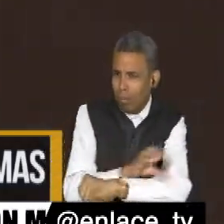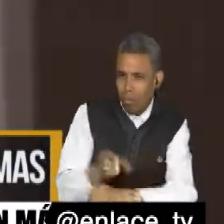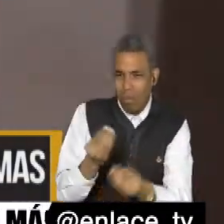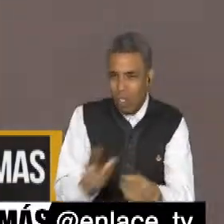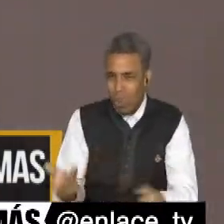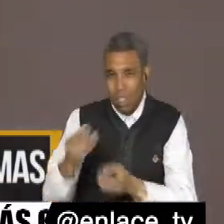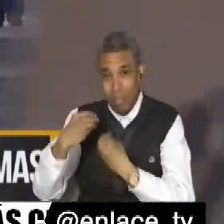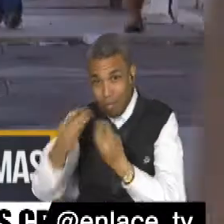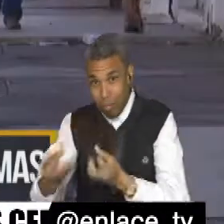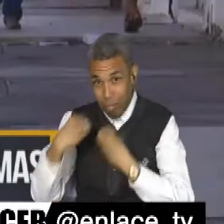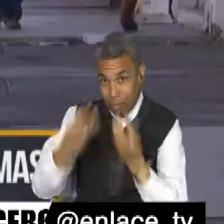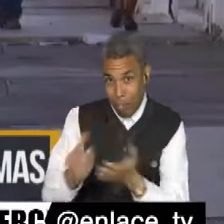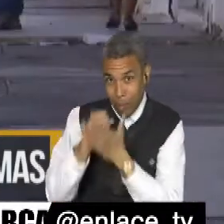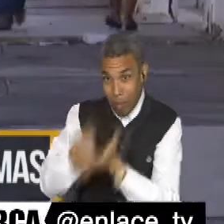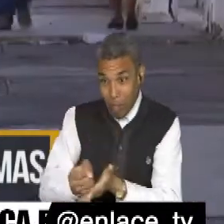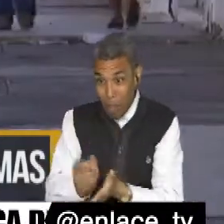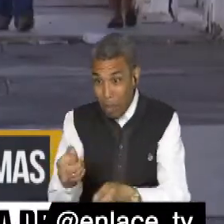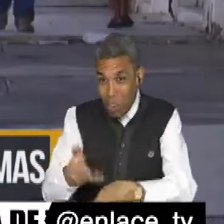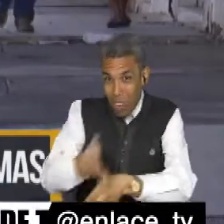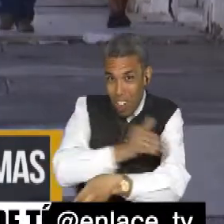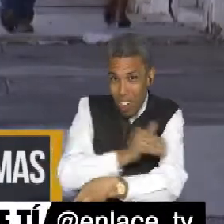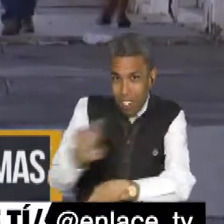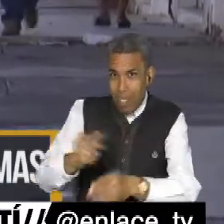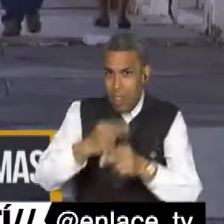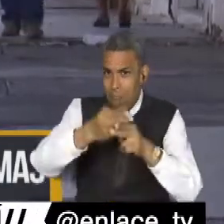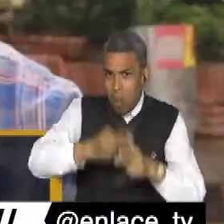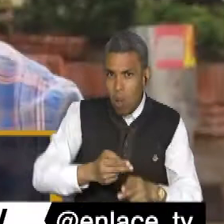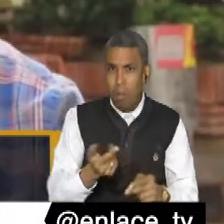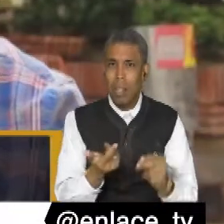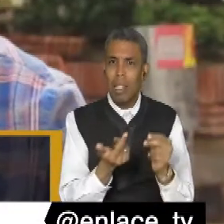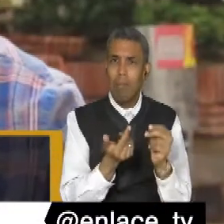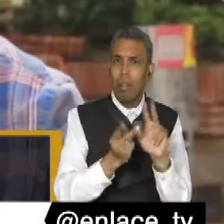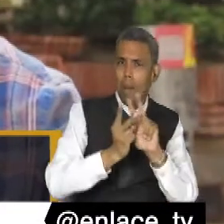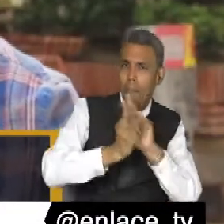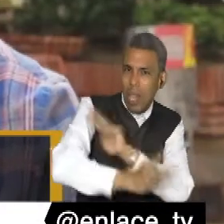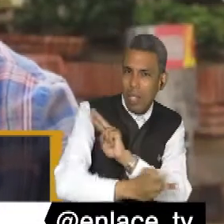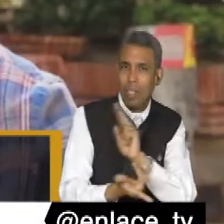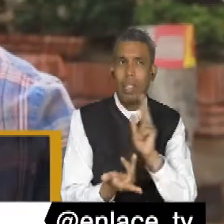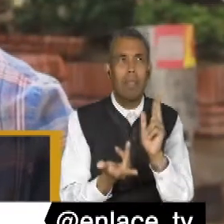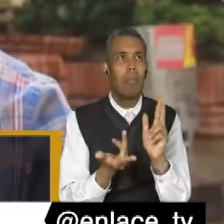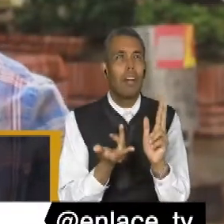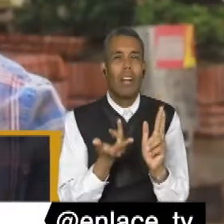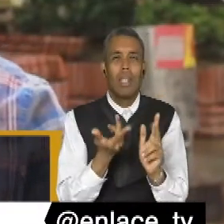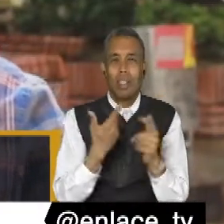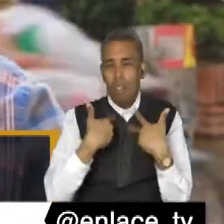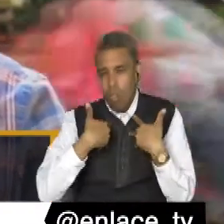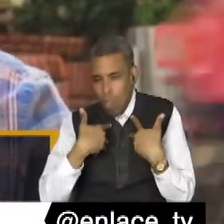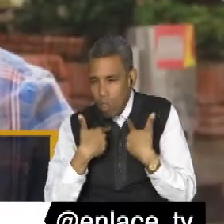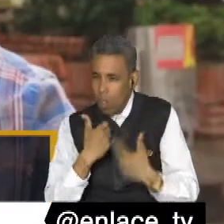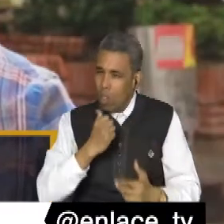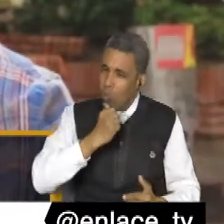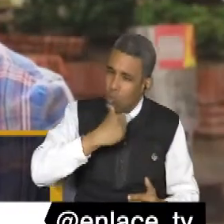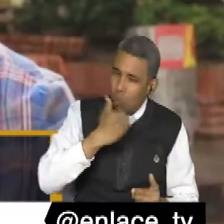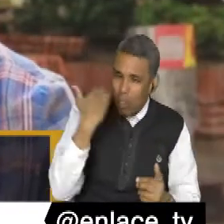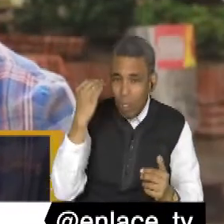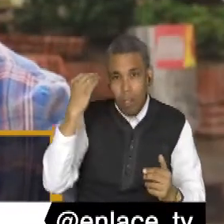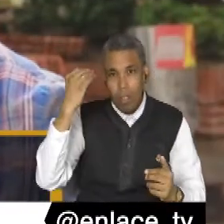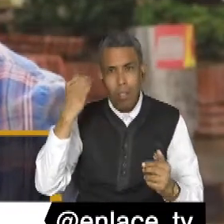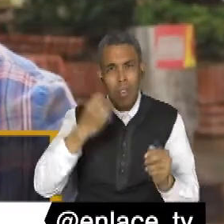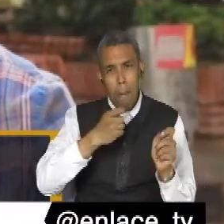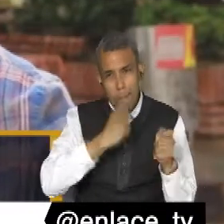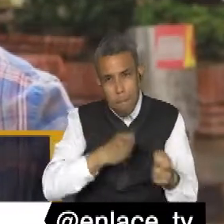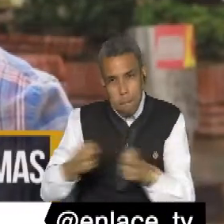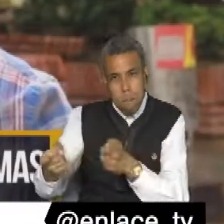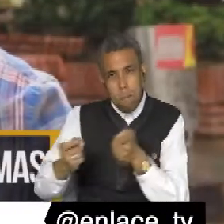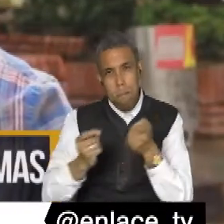que estén inscritos en el Registro Único de Víctimas. Hay que dirigirse a la Oficina de Paz y Convivencia, que está ubicada en la avenida Sincumbalar,